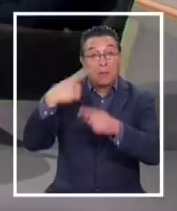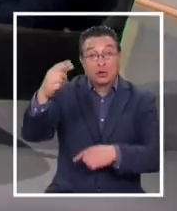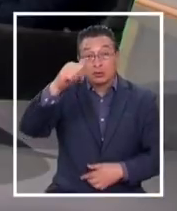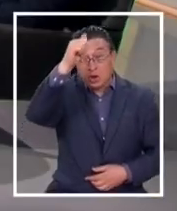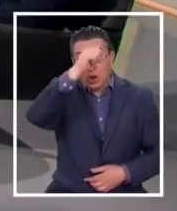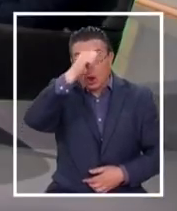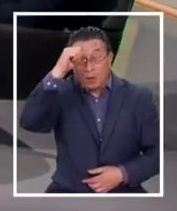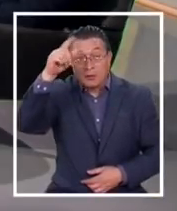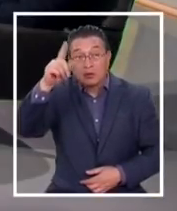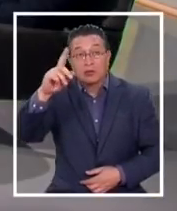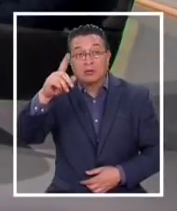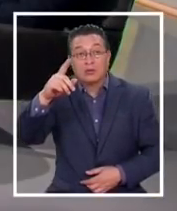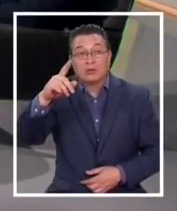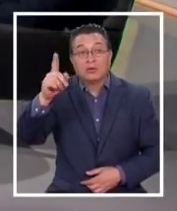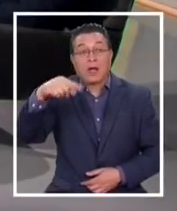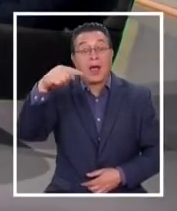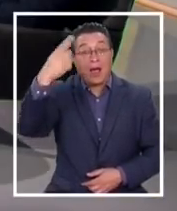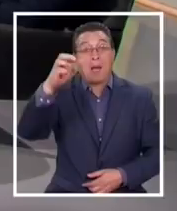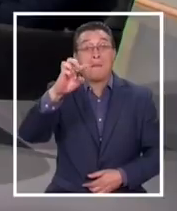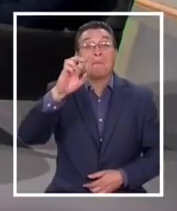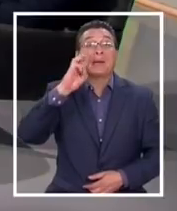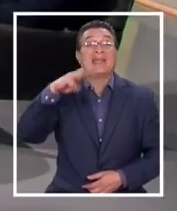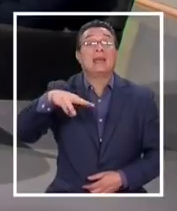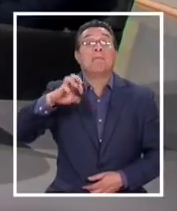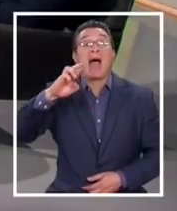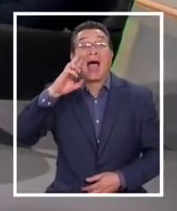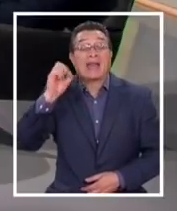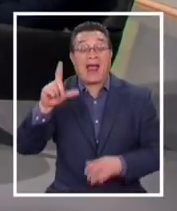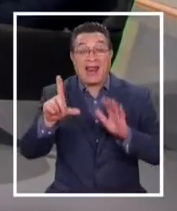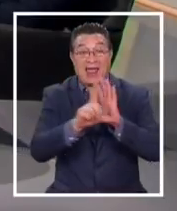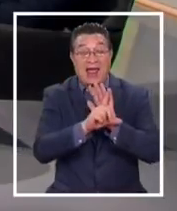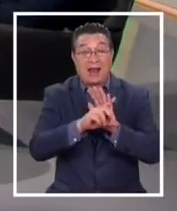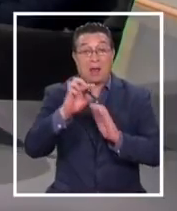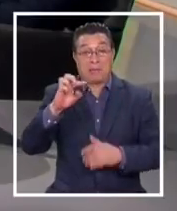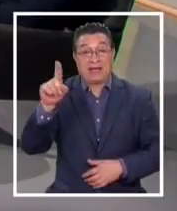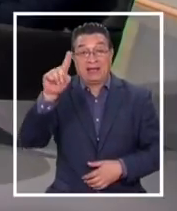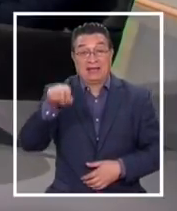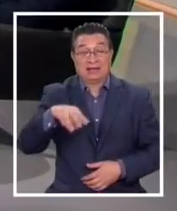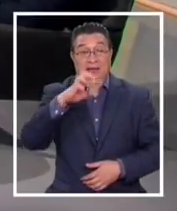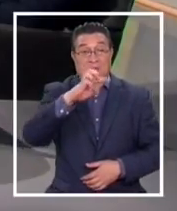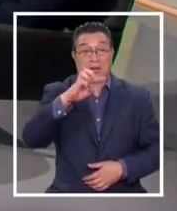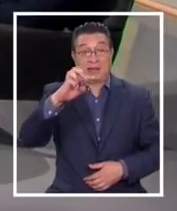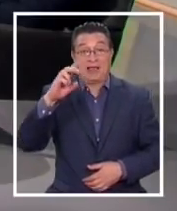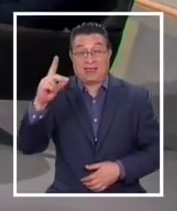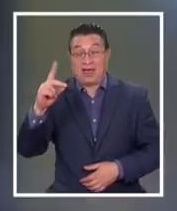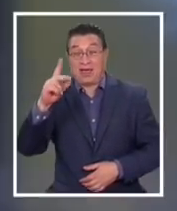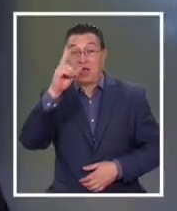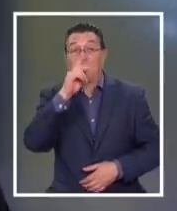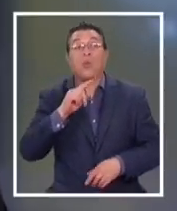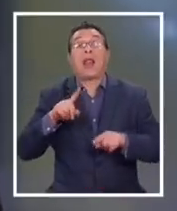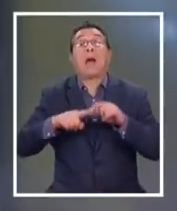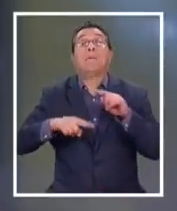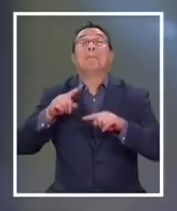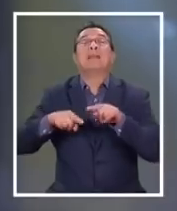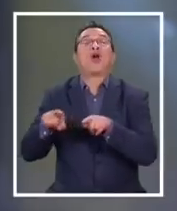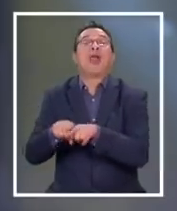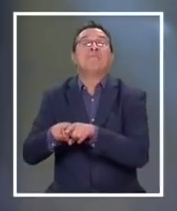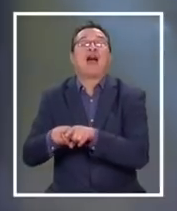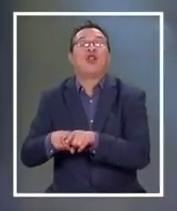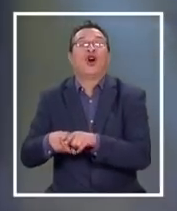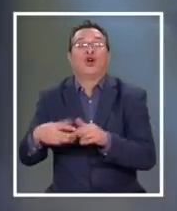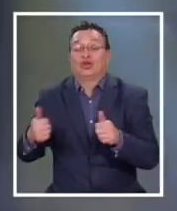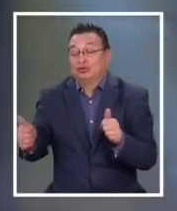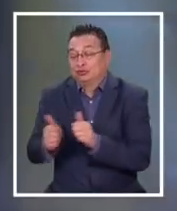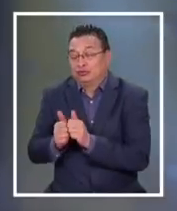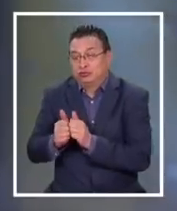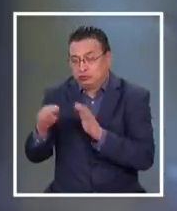domingo, perdón, no, en la primaria legal, los socialistas y el PPD, que somos en este caso primo hermano, en mi opinión, y si a meses